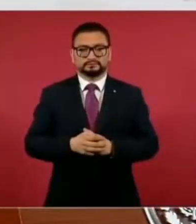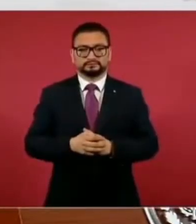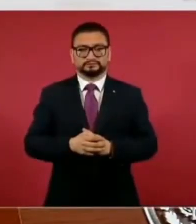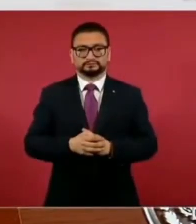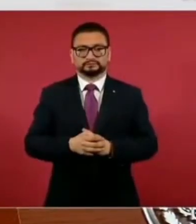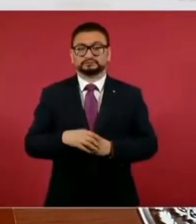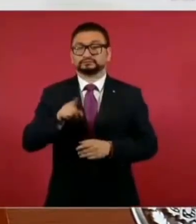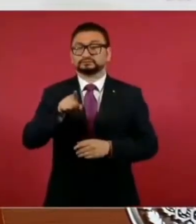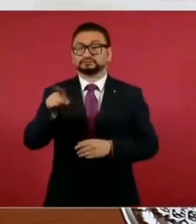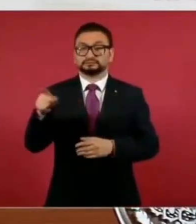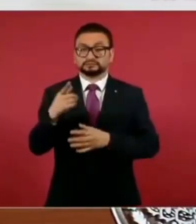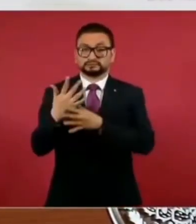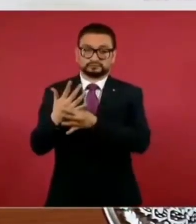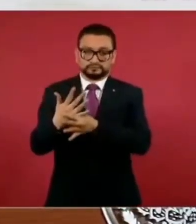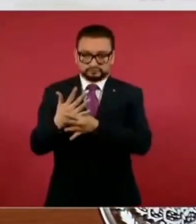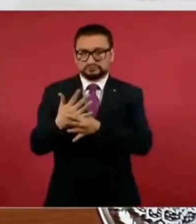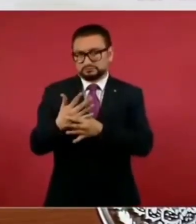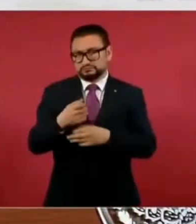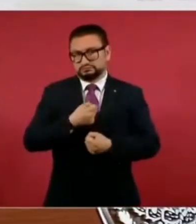dando a conocer.